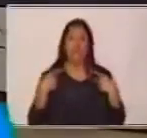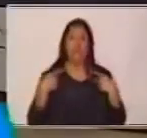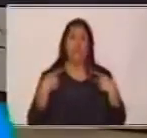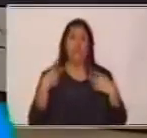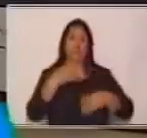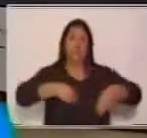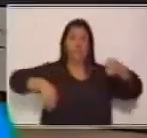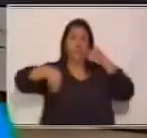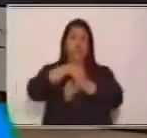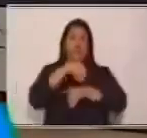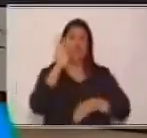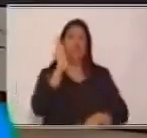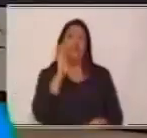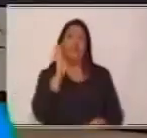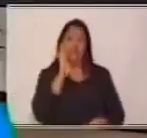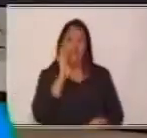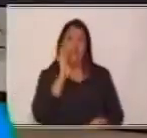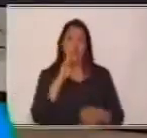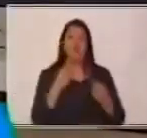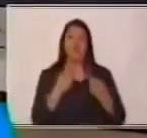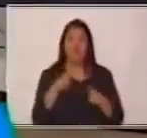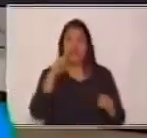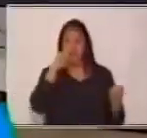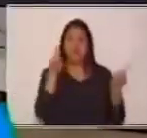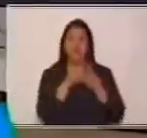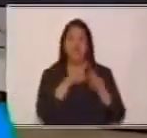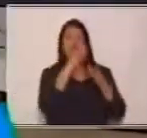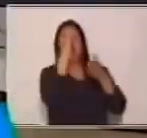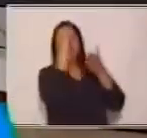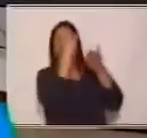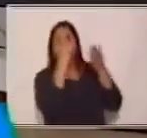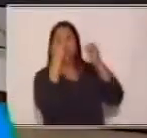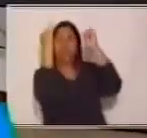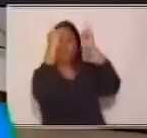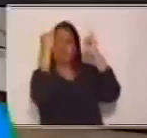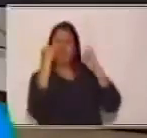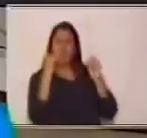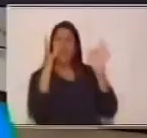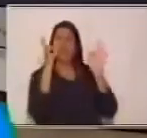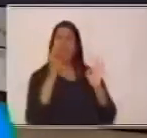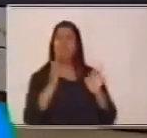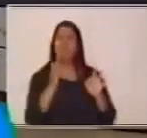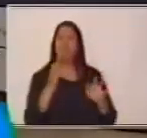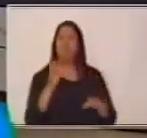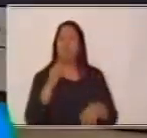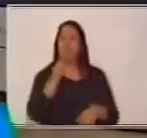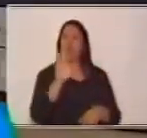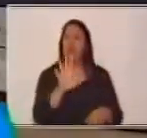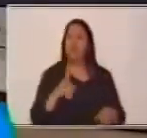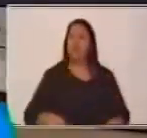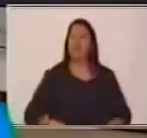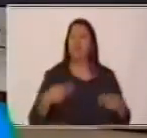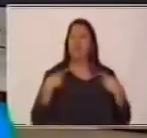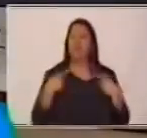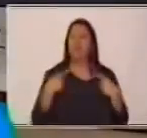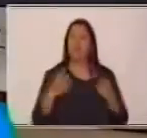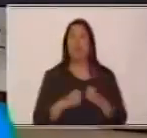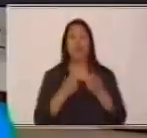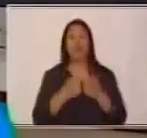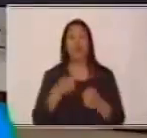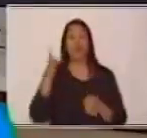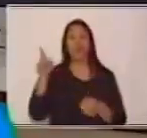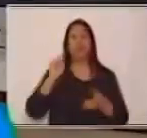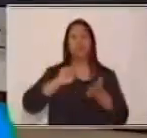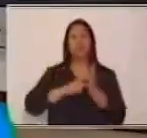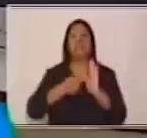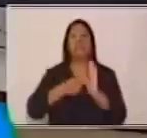juventud, pero también está creando una imagen de la vida. Primavera de la vida, por lo tanto, sería una metáfora